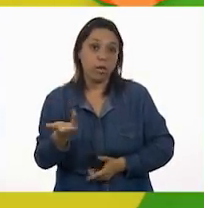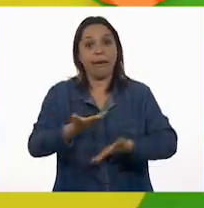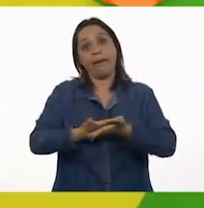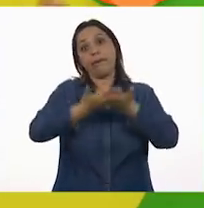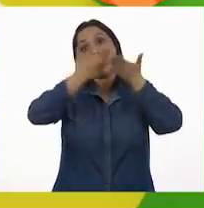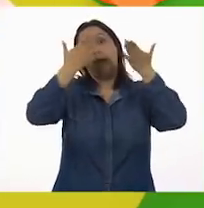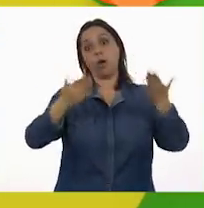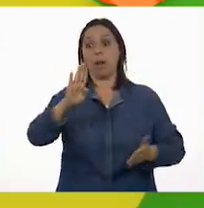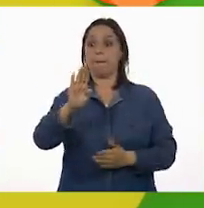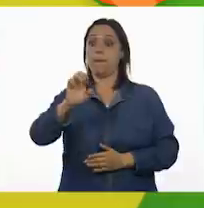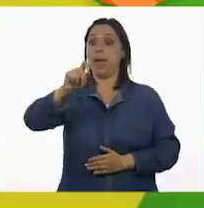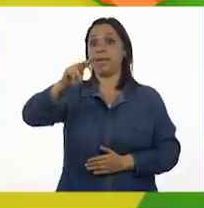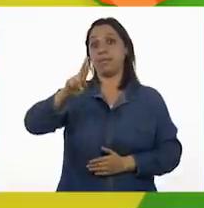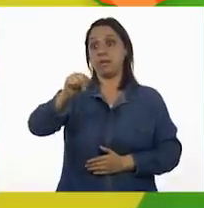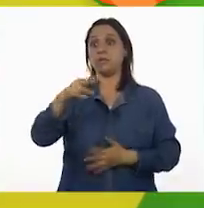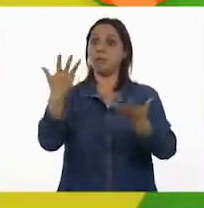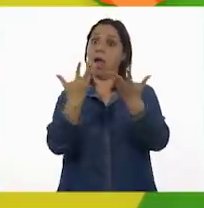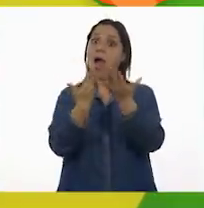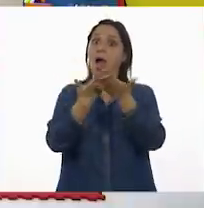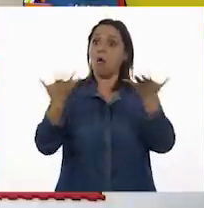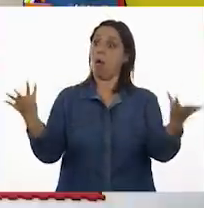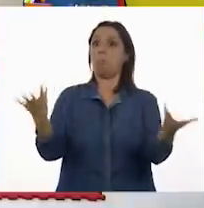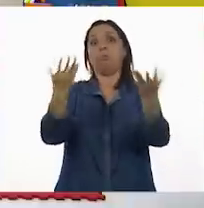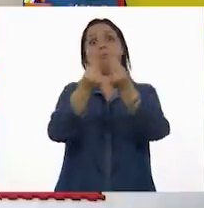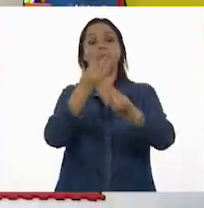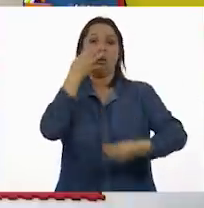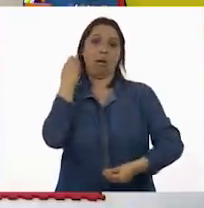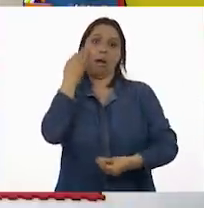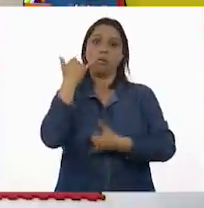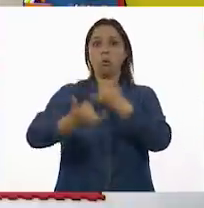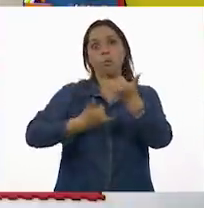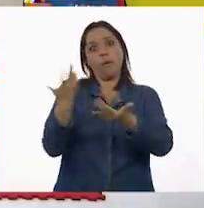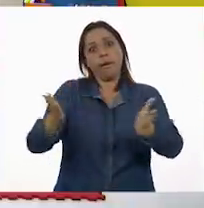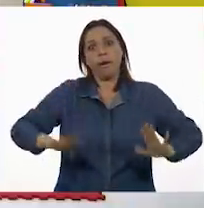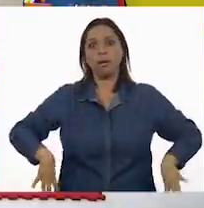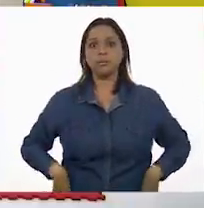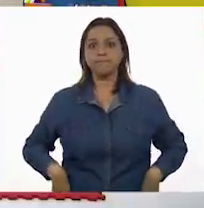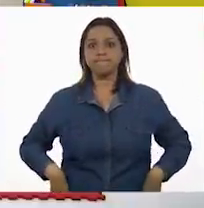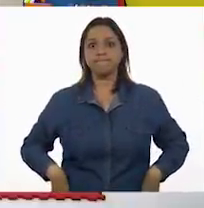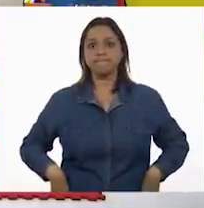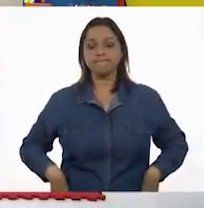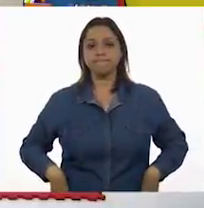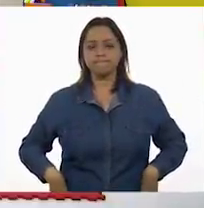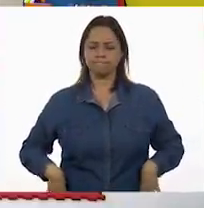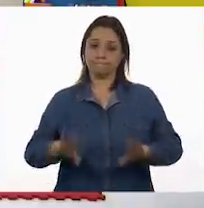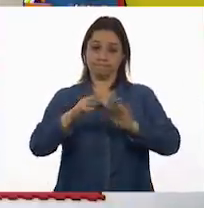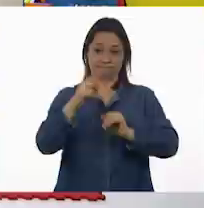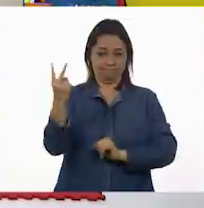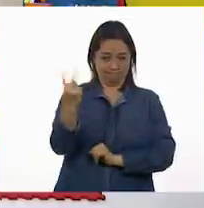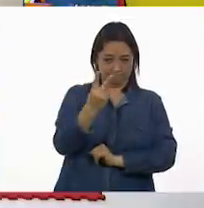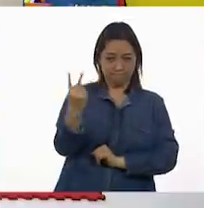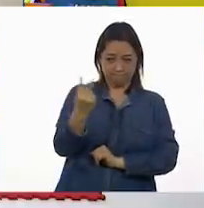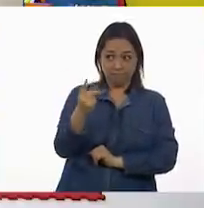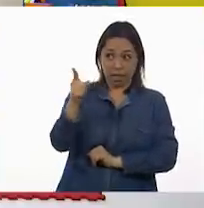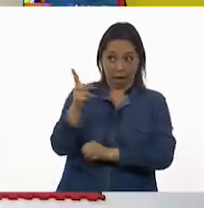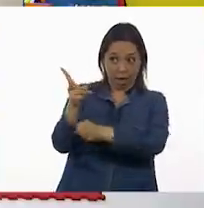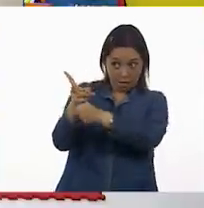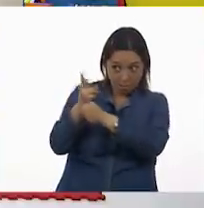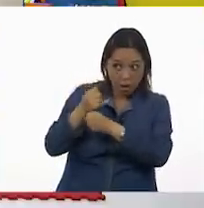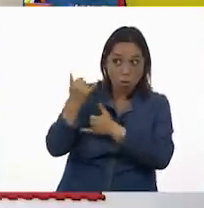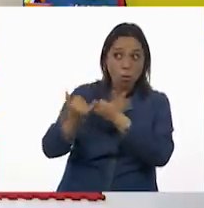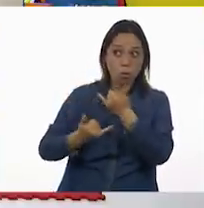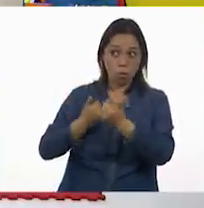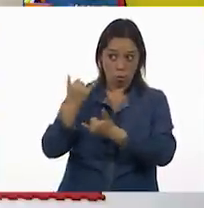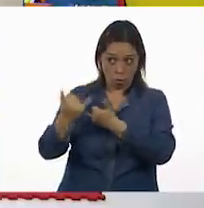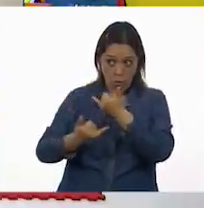resulta que Beatriz juega con los gatos. Sohar, Beatriz y Julia, ¿te han invitado a jugar